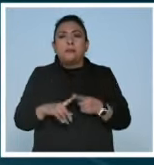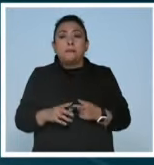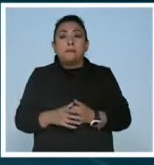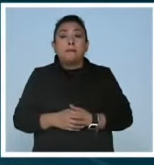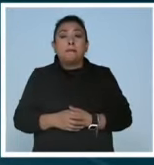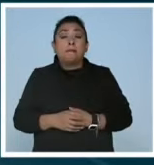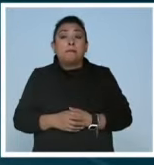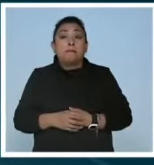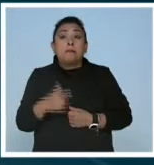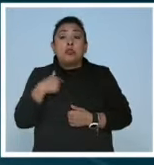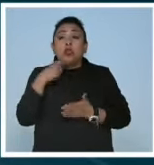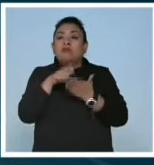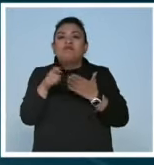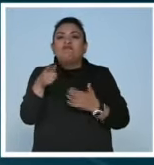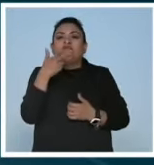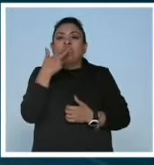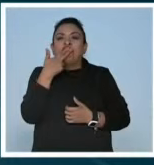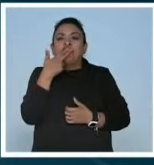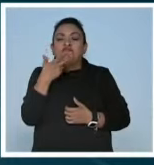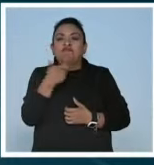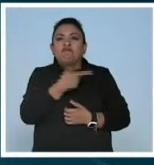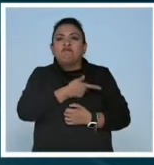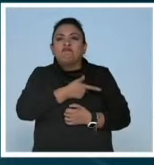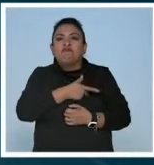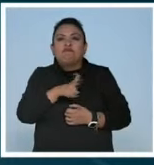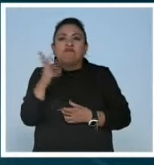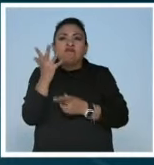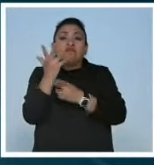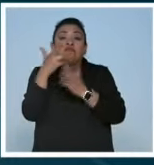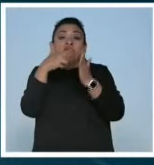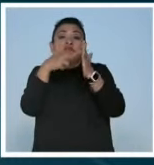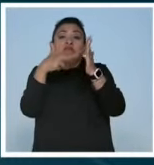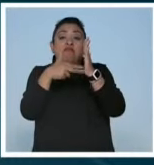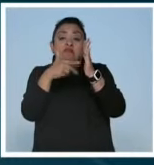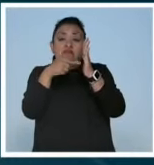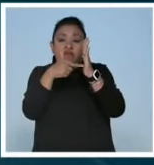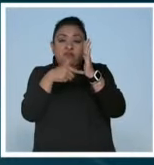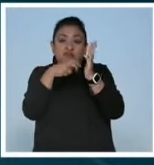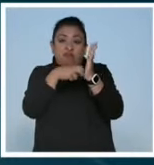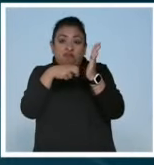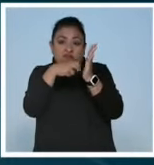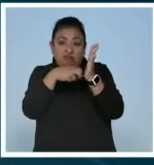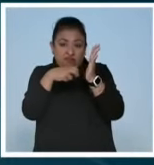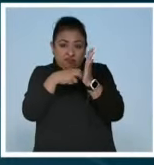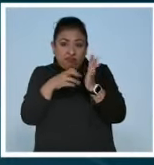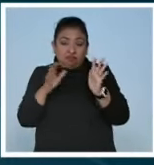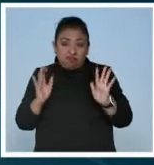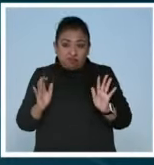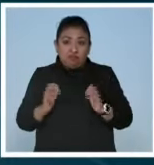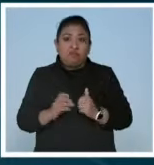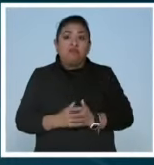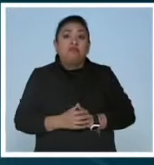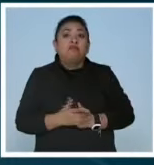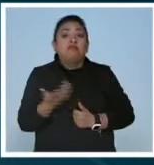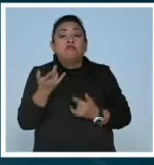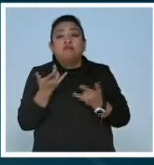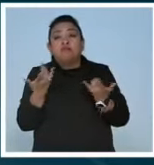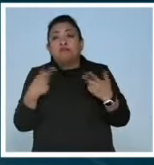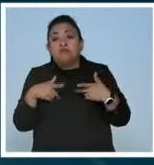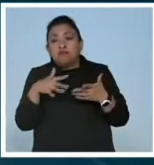porque lo que yo escribía no funcionaba de acuerdo con los cánones editoriales,